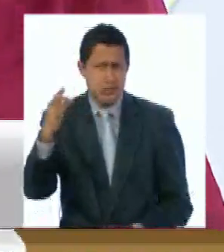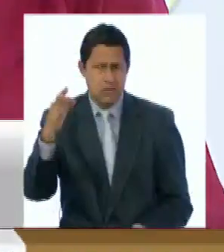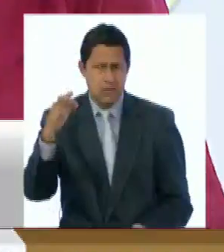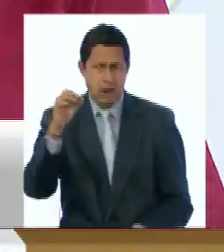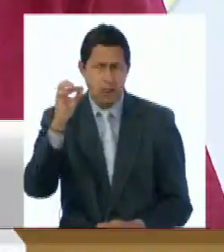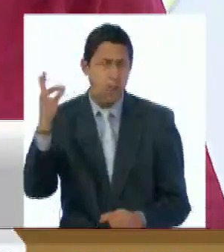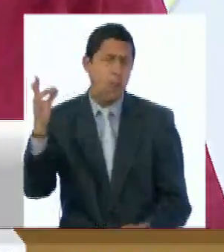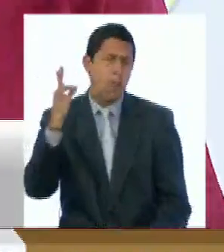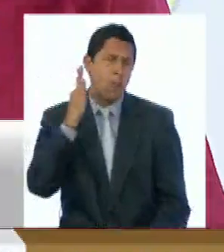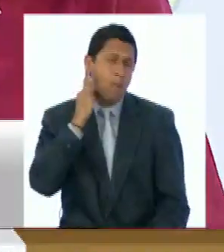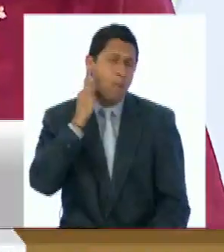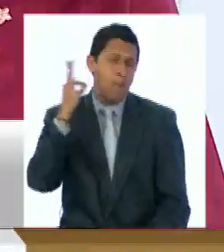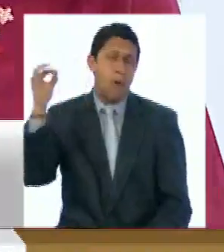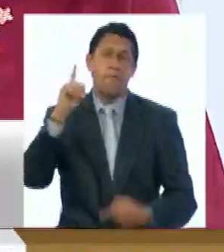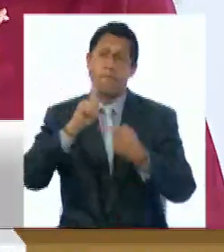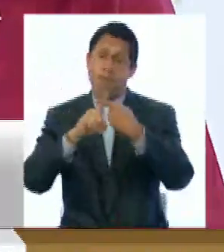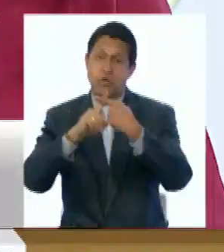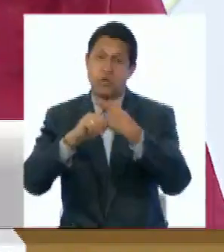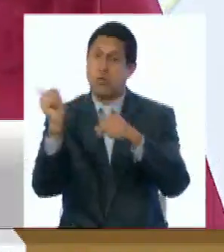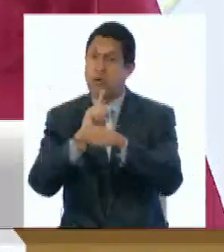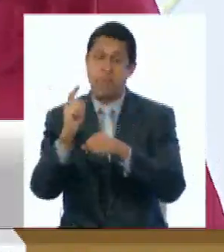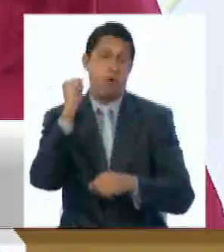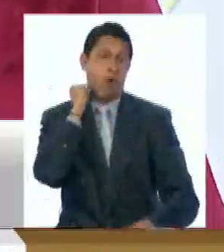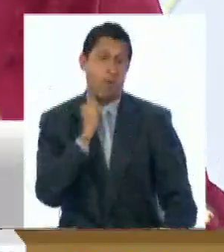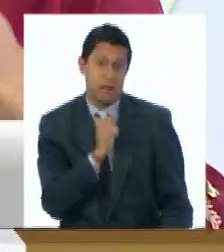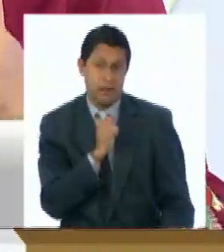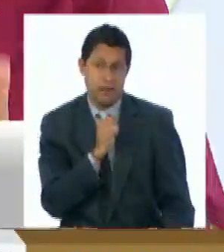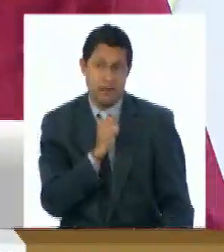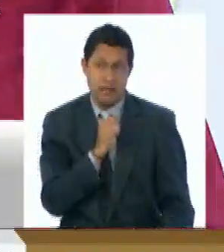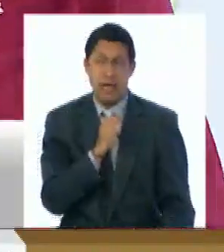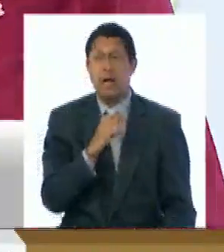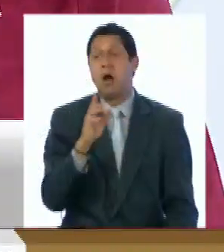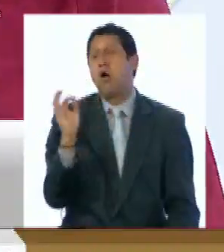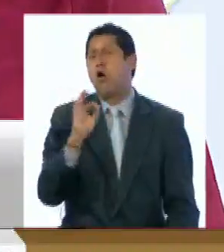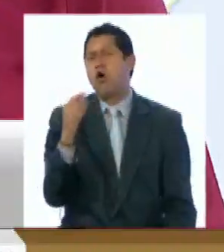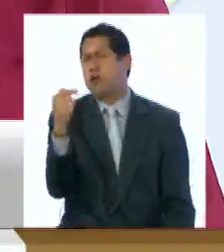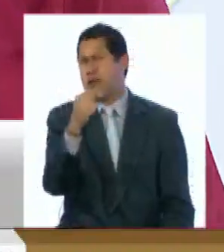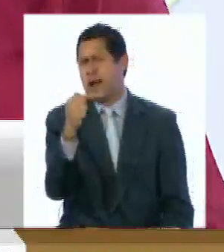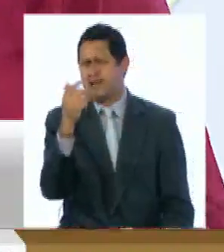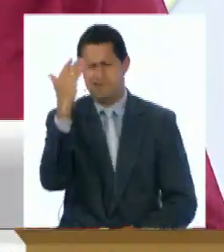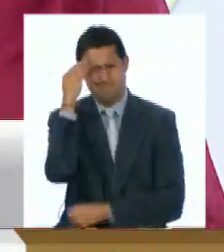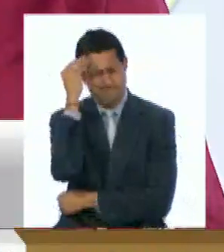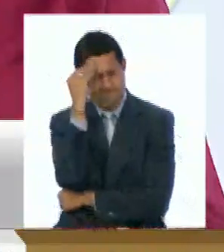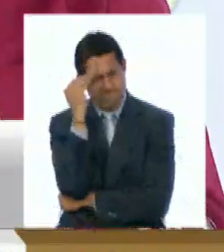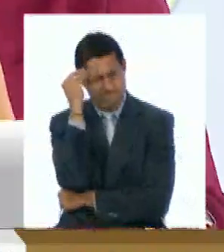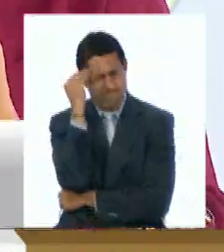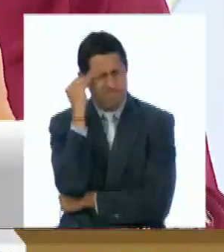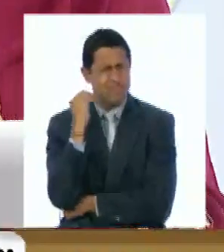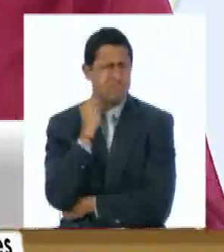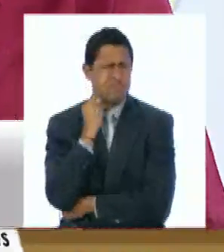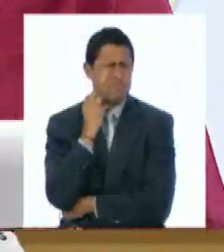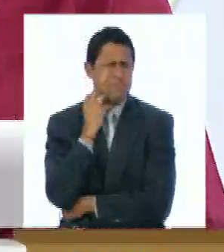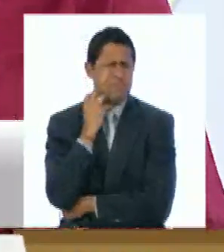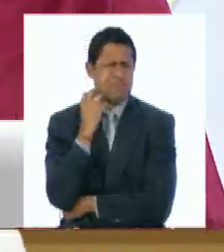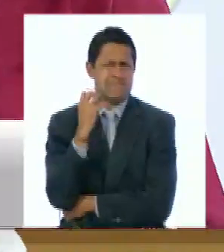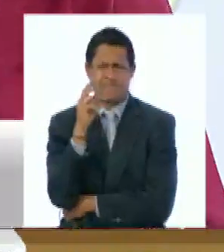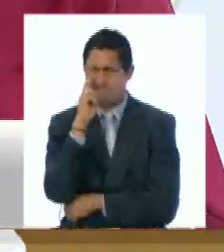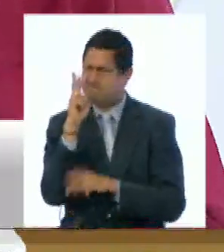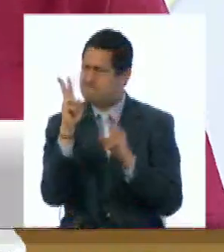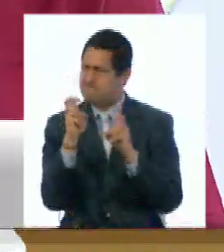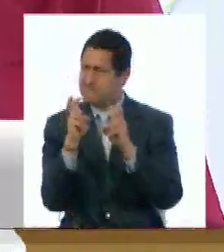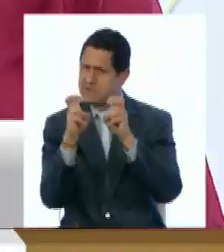final te da positiva pues con más razón y en muchas ocasiones aunque te dé negativa si el nódulo sigue siendo sospechoso